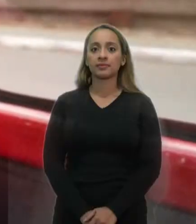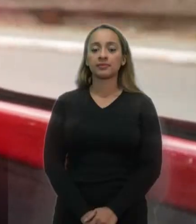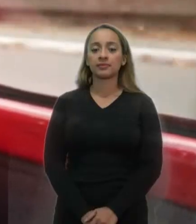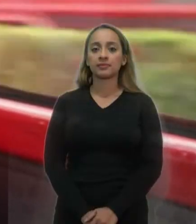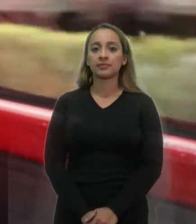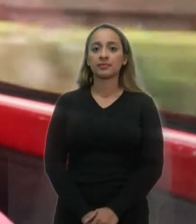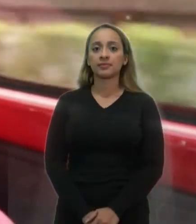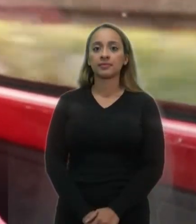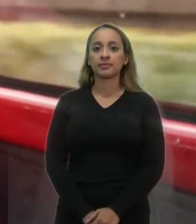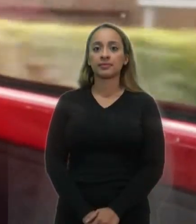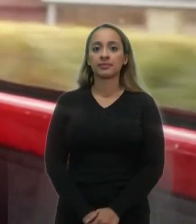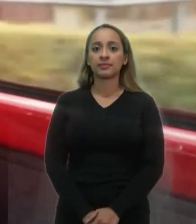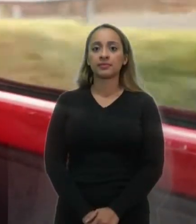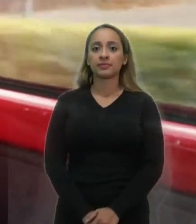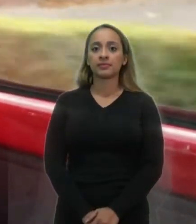¡Gracias!